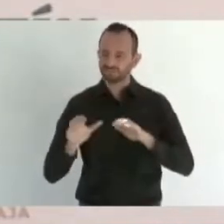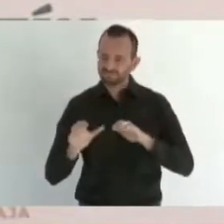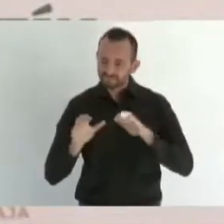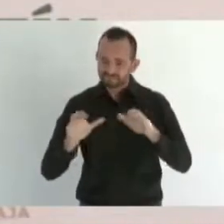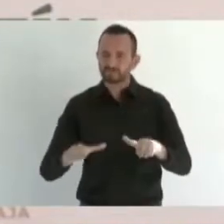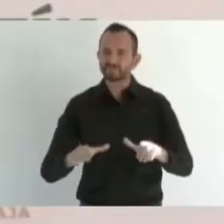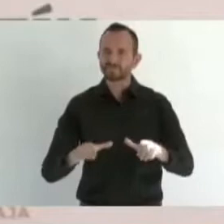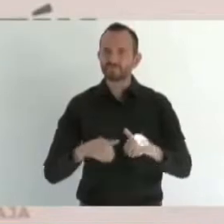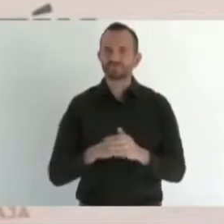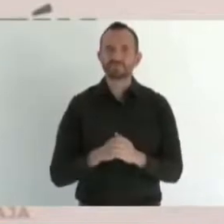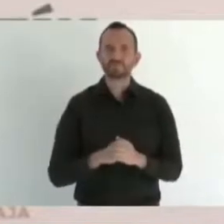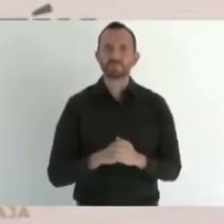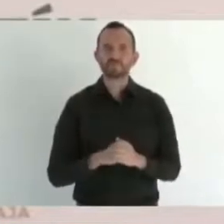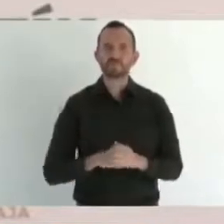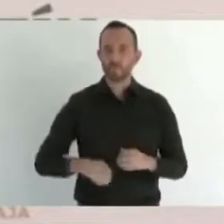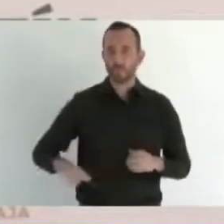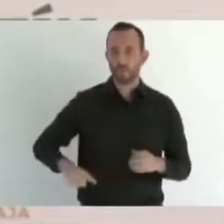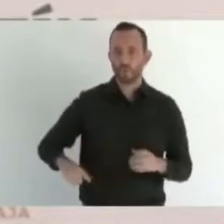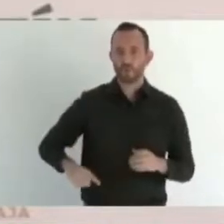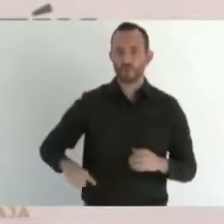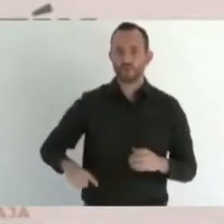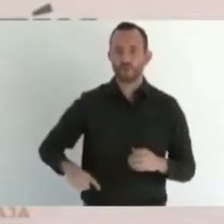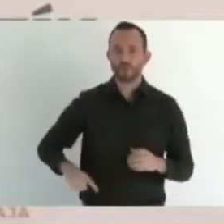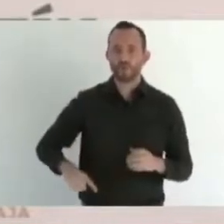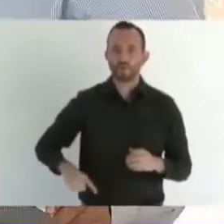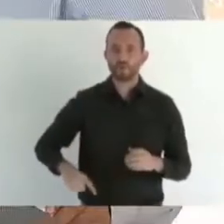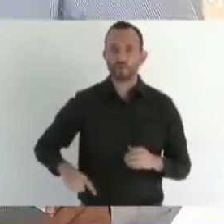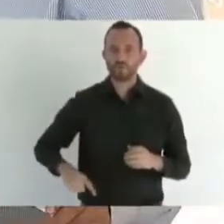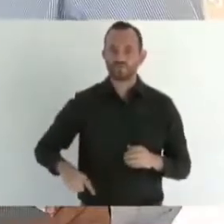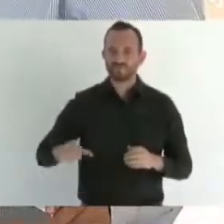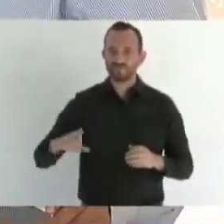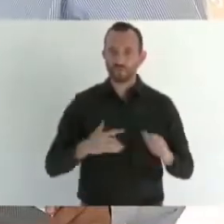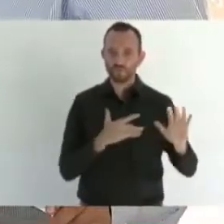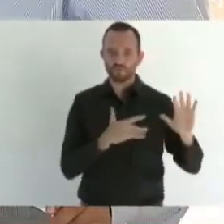tiene el compromiso de apoyar a los jóvenes